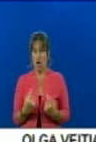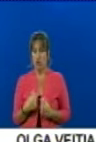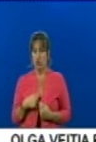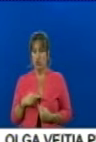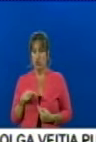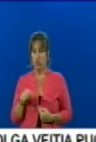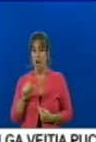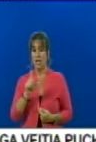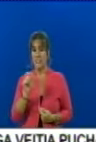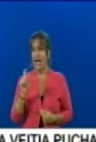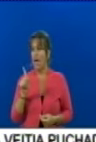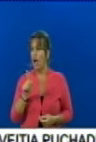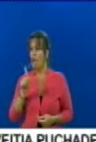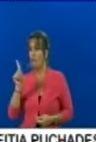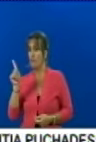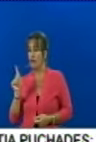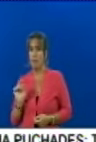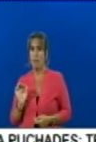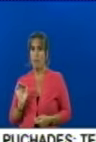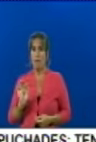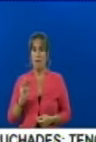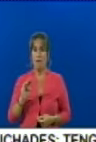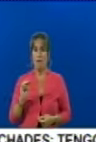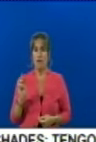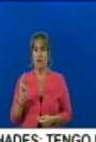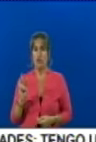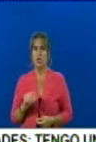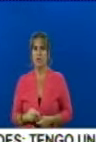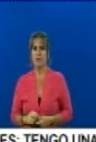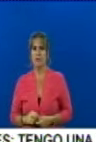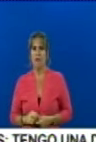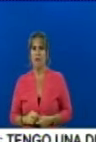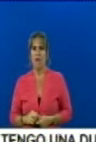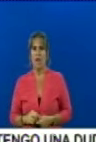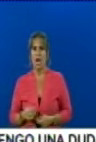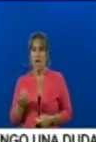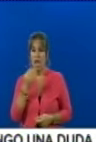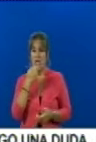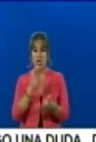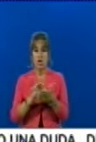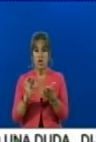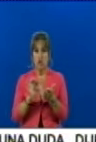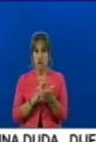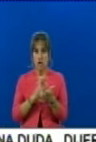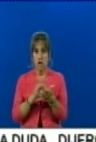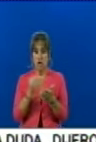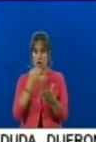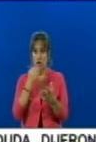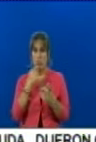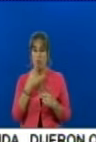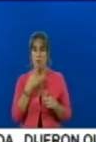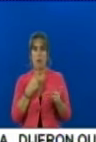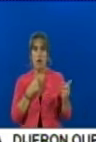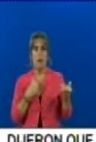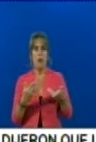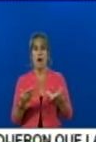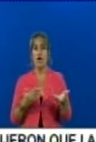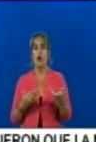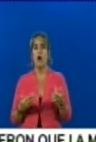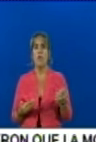en el Abel Santa María, exactamente en Micro 3, en el supermercado, y pudimos compartir